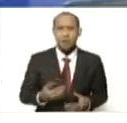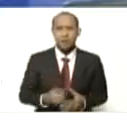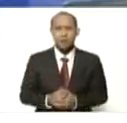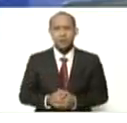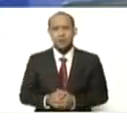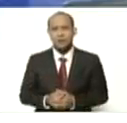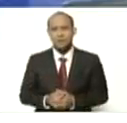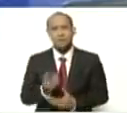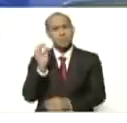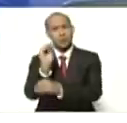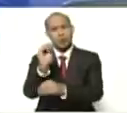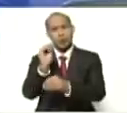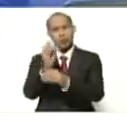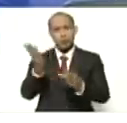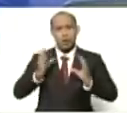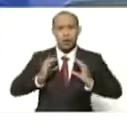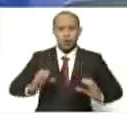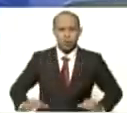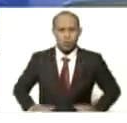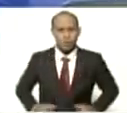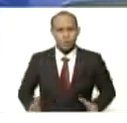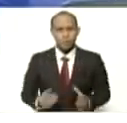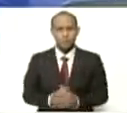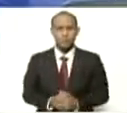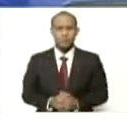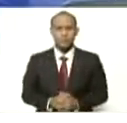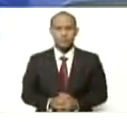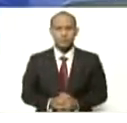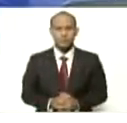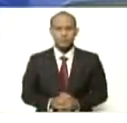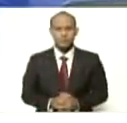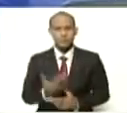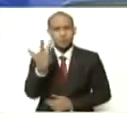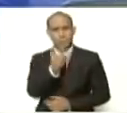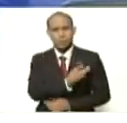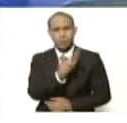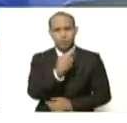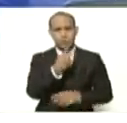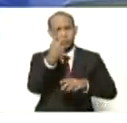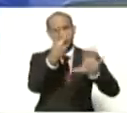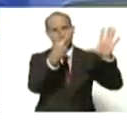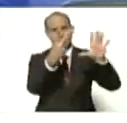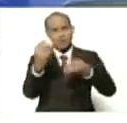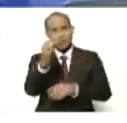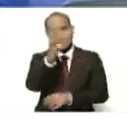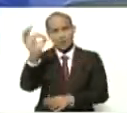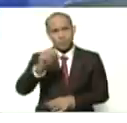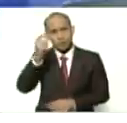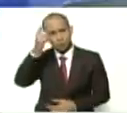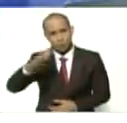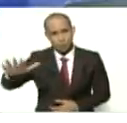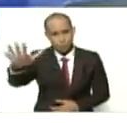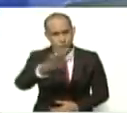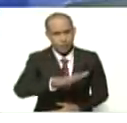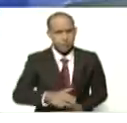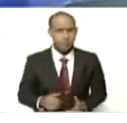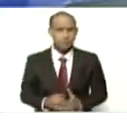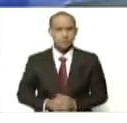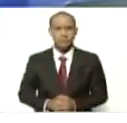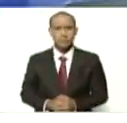inmunidad de rebaño la inmunidad del rebaño vacunando el 70 por ciento de la población